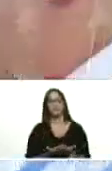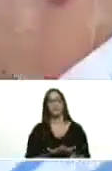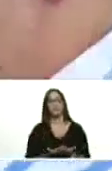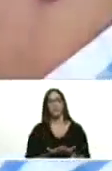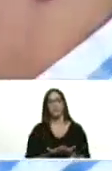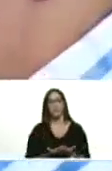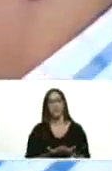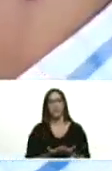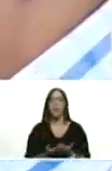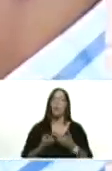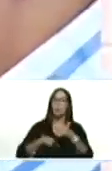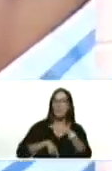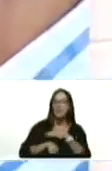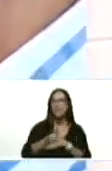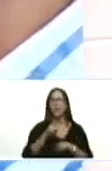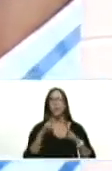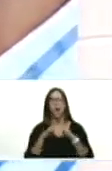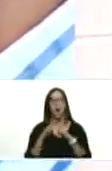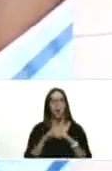vayamos a conocer,